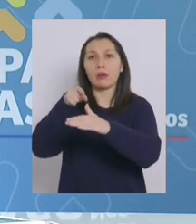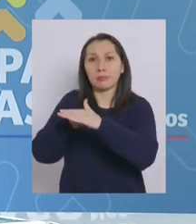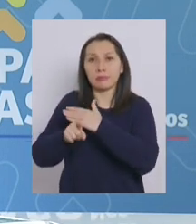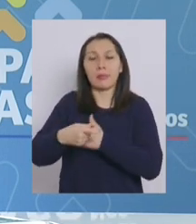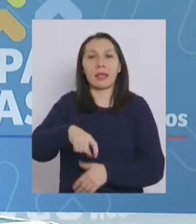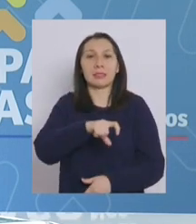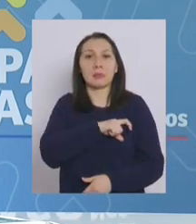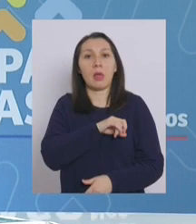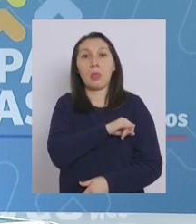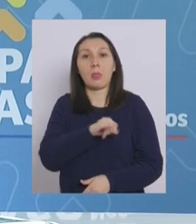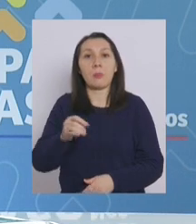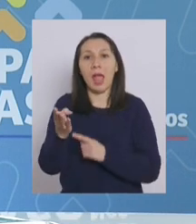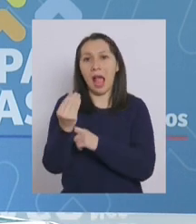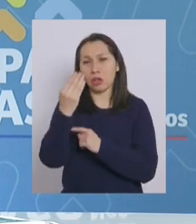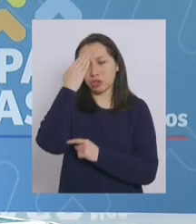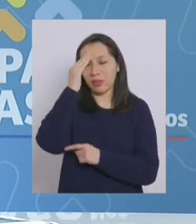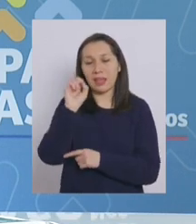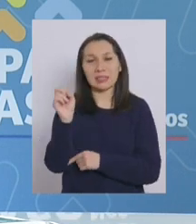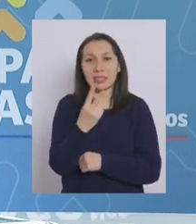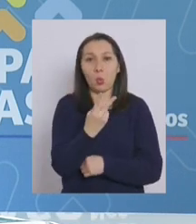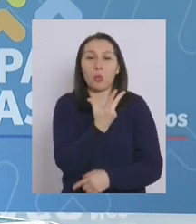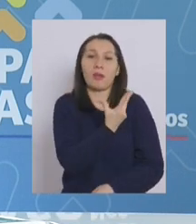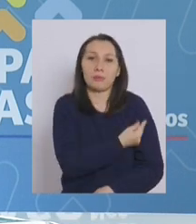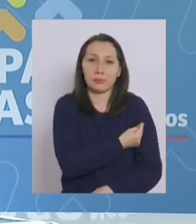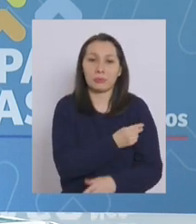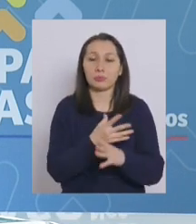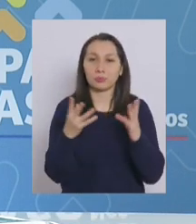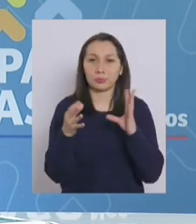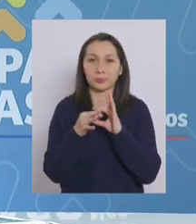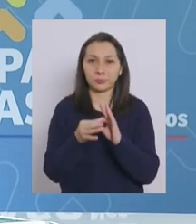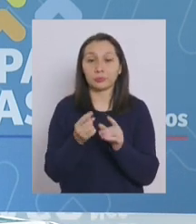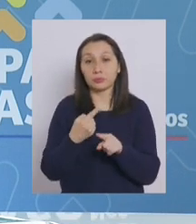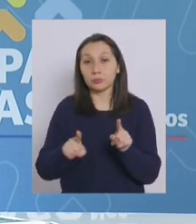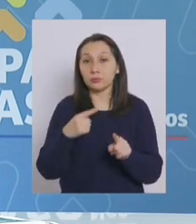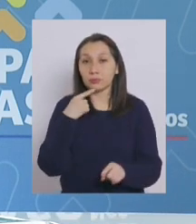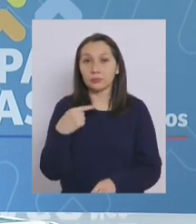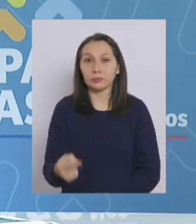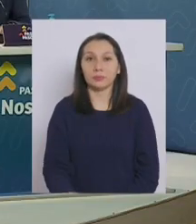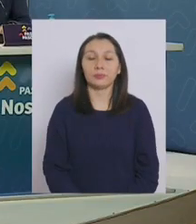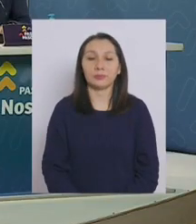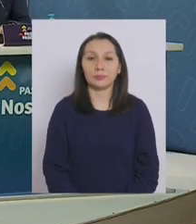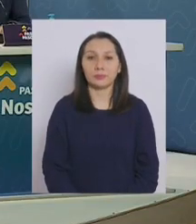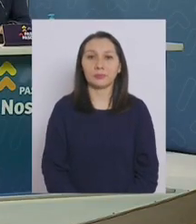español después de 14 días de la segunda dosis. Muchas gracias. Siguiente pregunta.